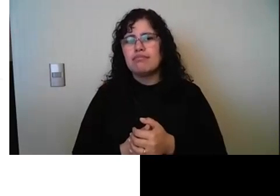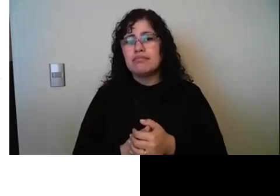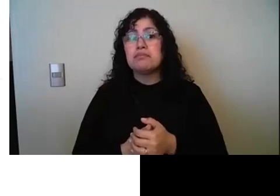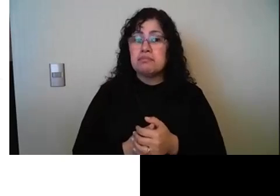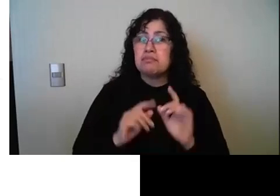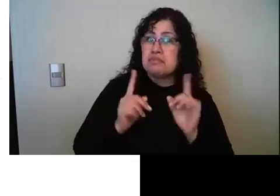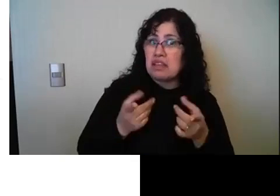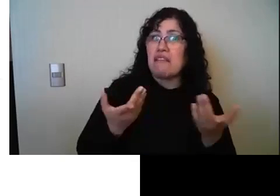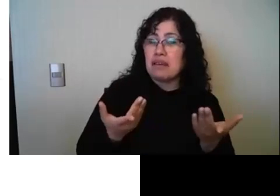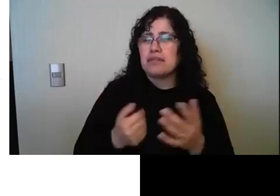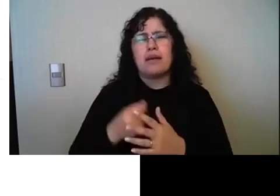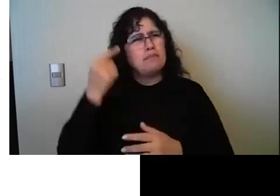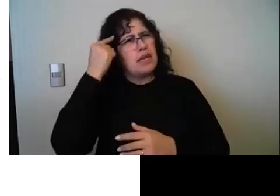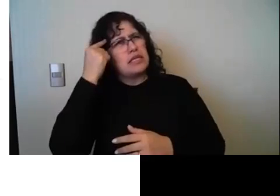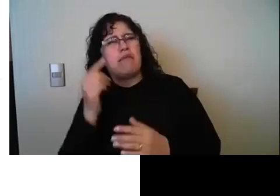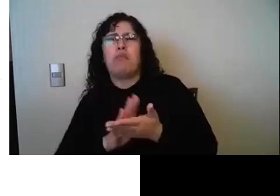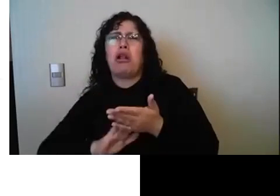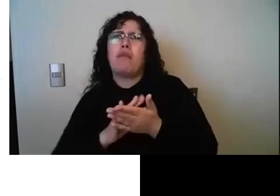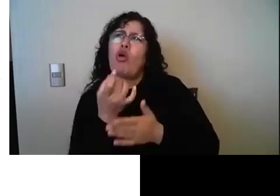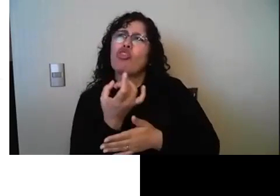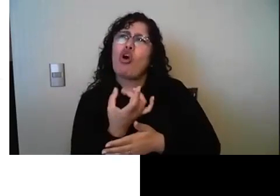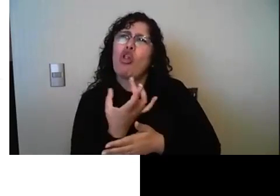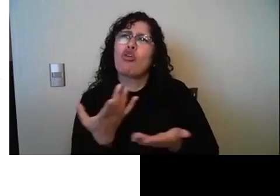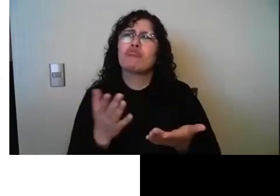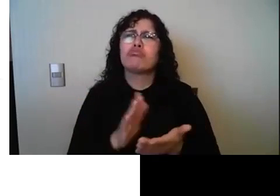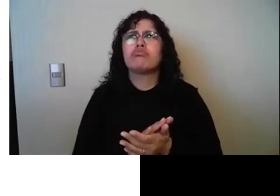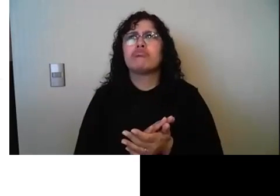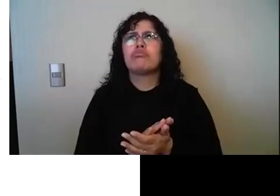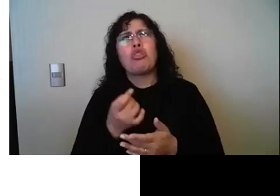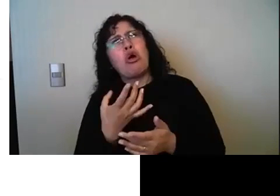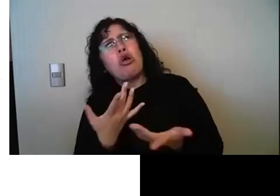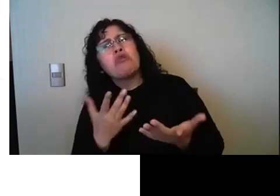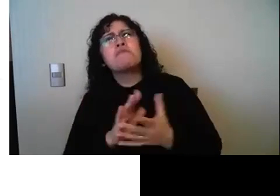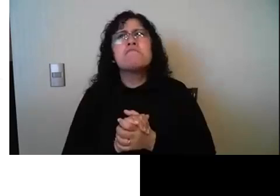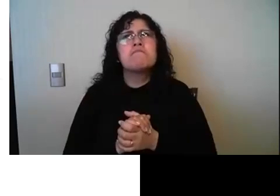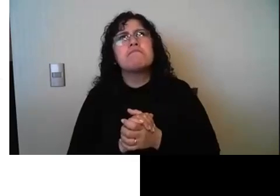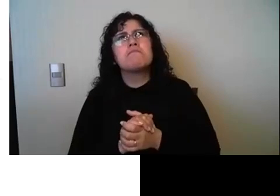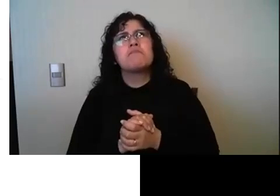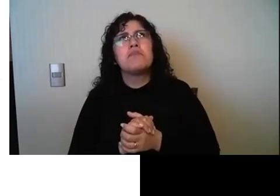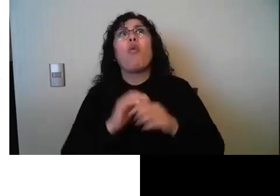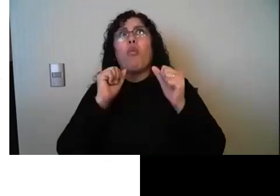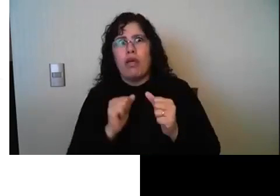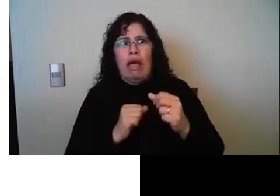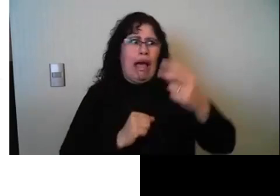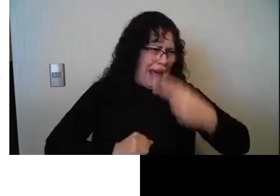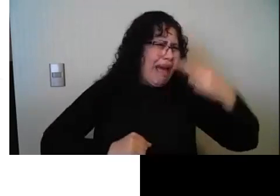Por ejemplo, piensen en el dolor. El dolor nos podría provocar llanto,